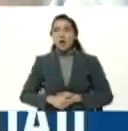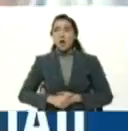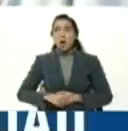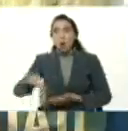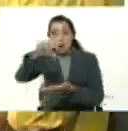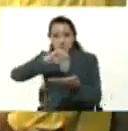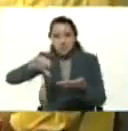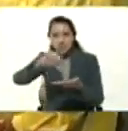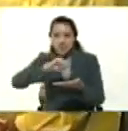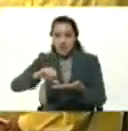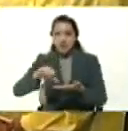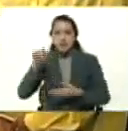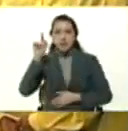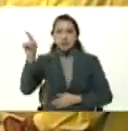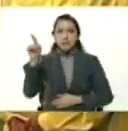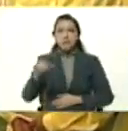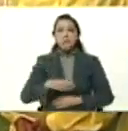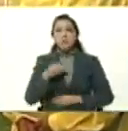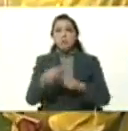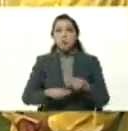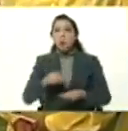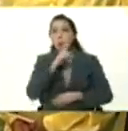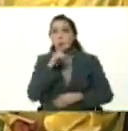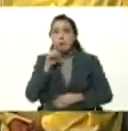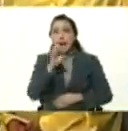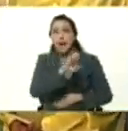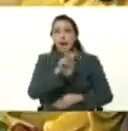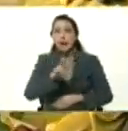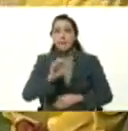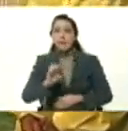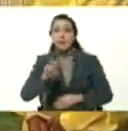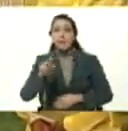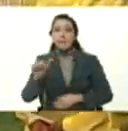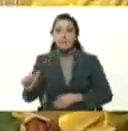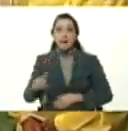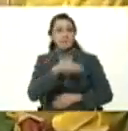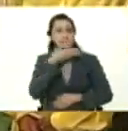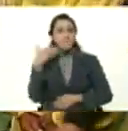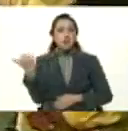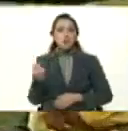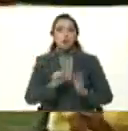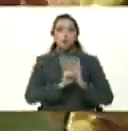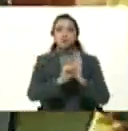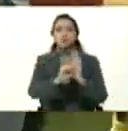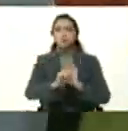Ebeba, productos Ebeba. Si es Ebeba, es lo mejor.